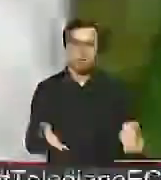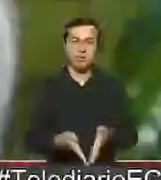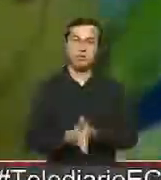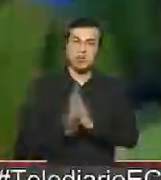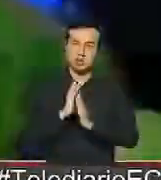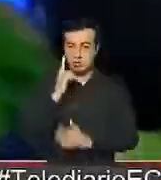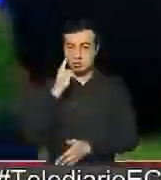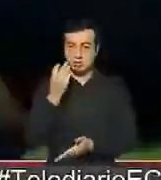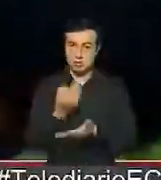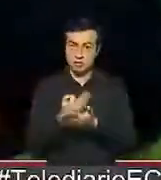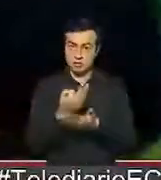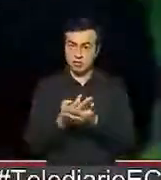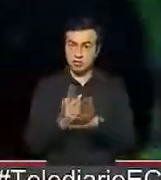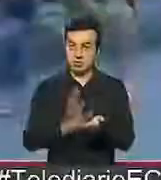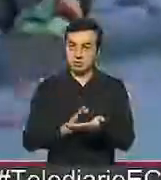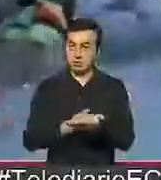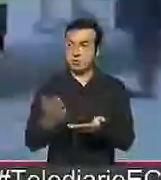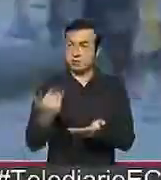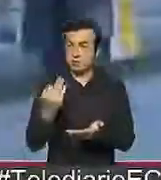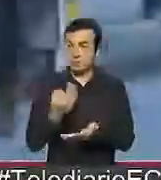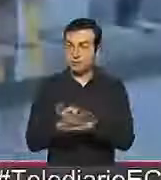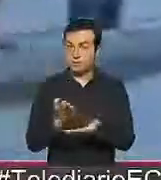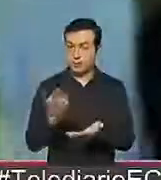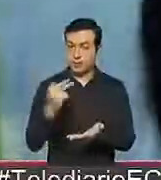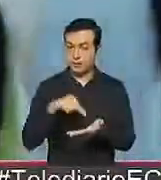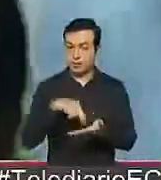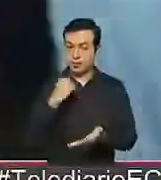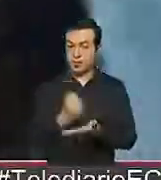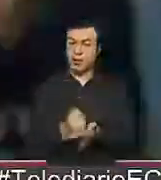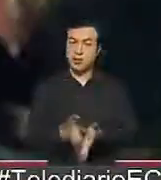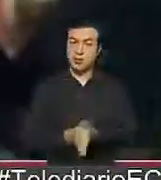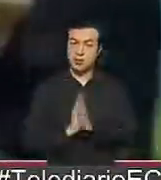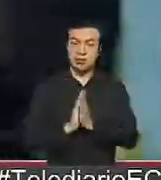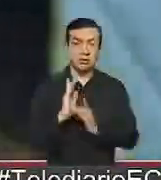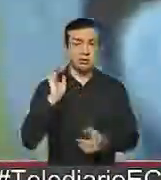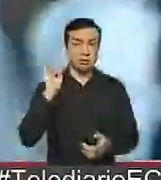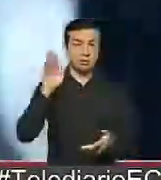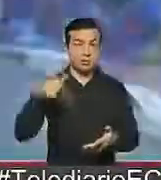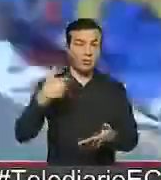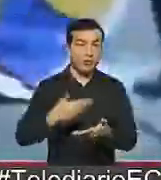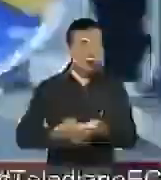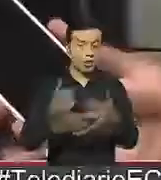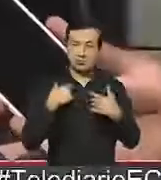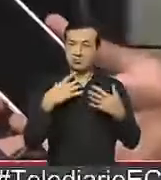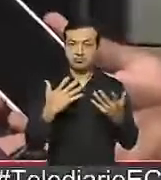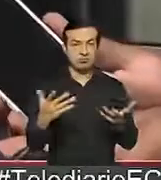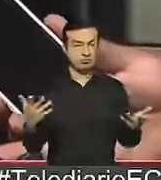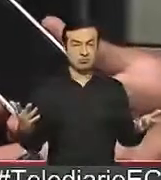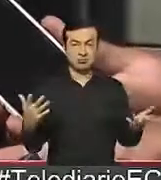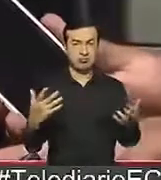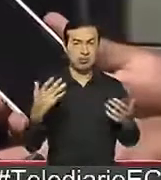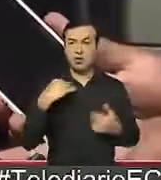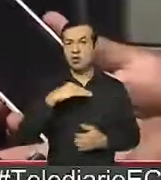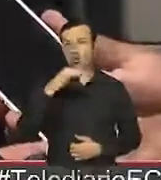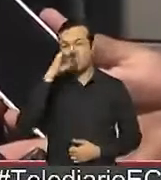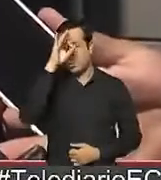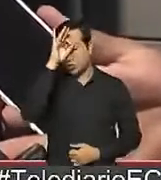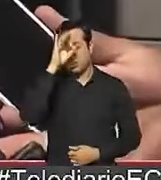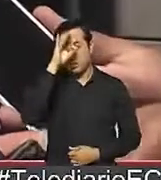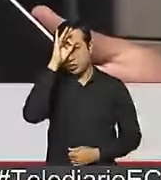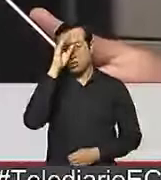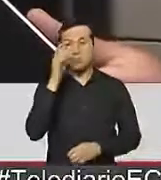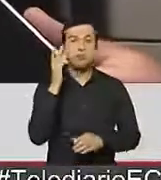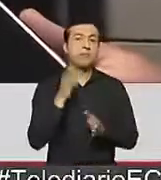presente facturas debidamente certificadas o notarizadas. Sin embargo, no acudió a la diligencia. No tenemos conocimiento de que haya pedido